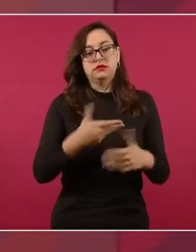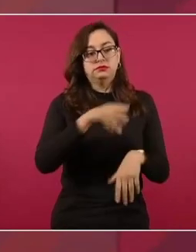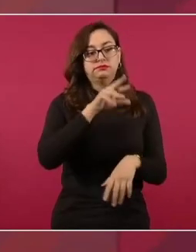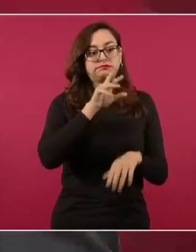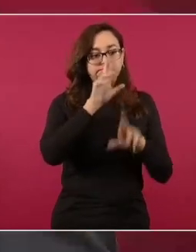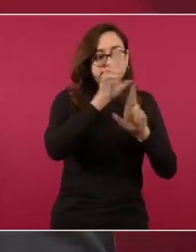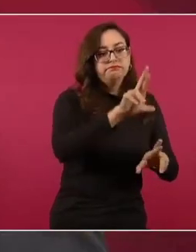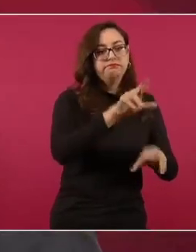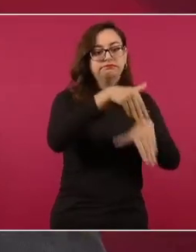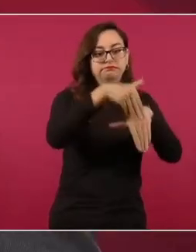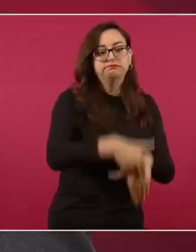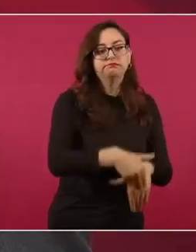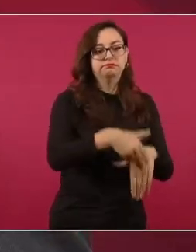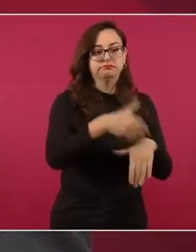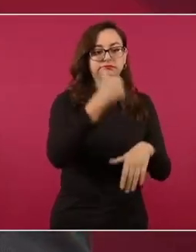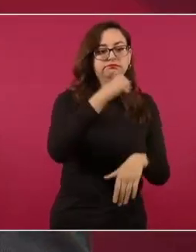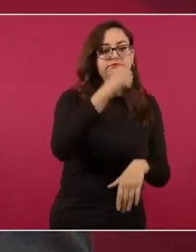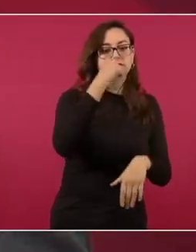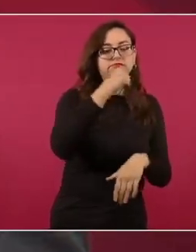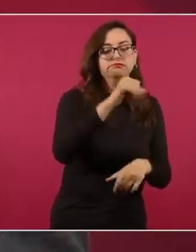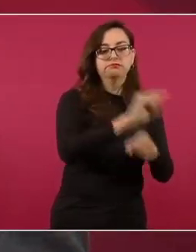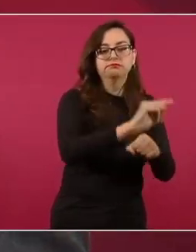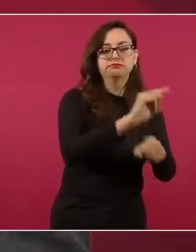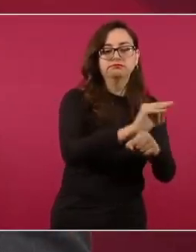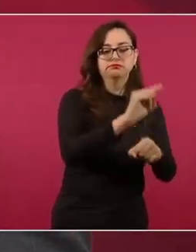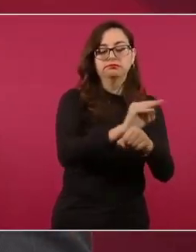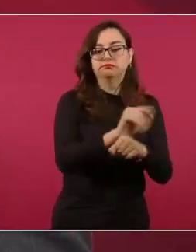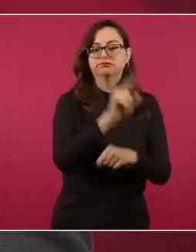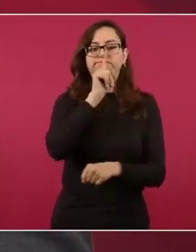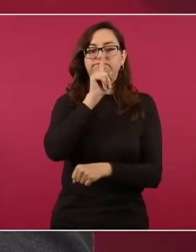Morelos, haya tribunales que defiendan